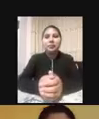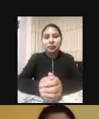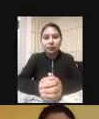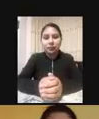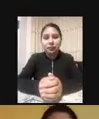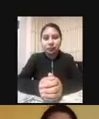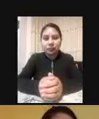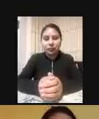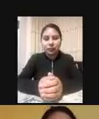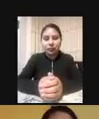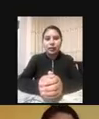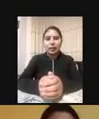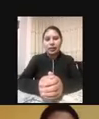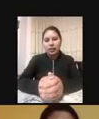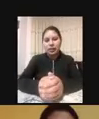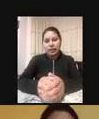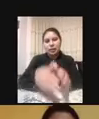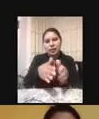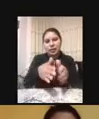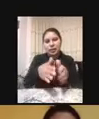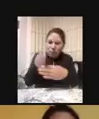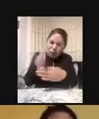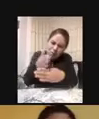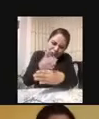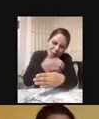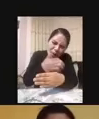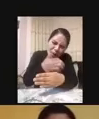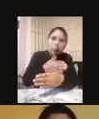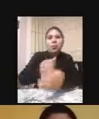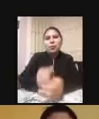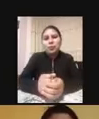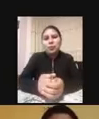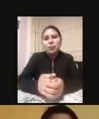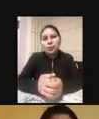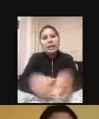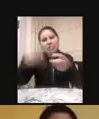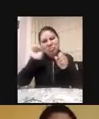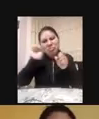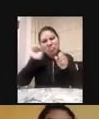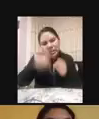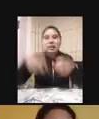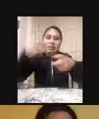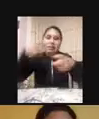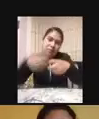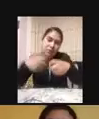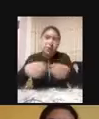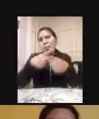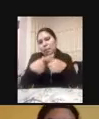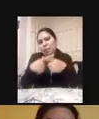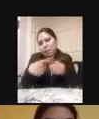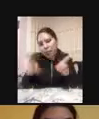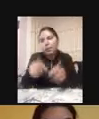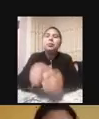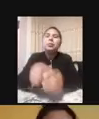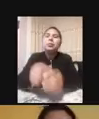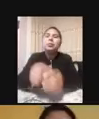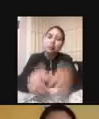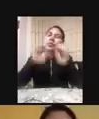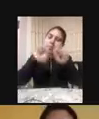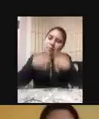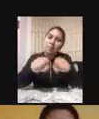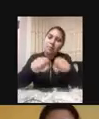proceso obviamente lleva ciertas dificultades, pero es necesario que con práctica se pueda ir